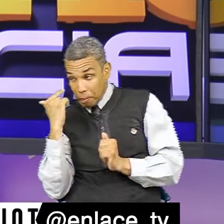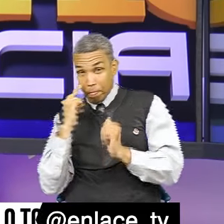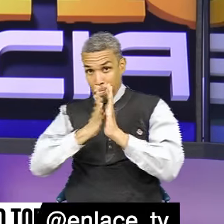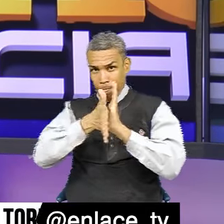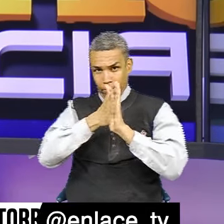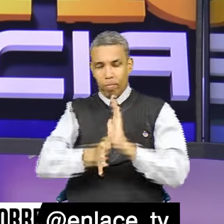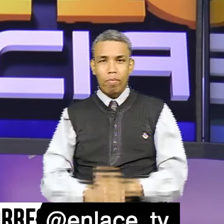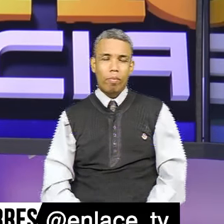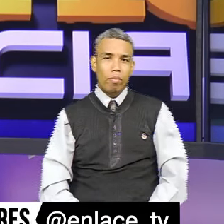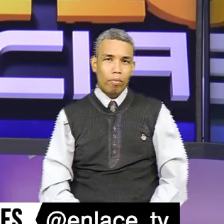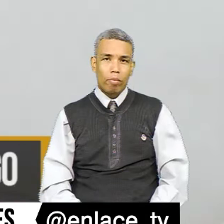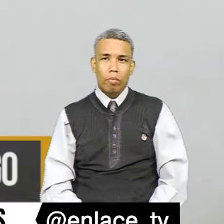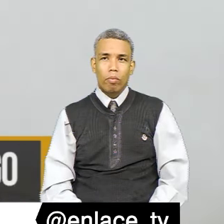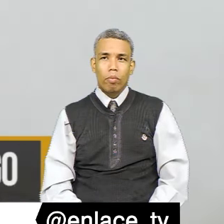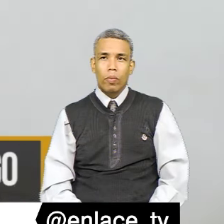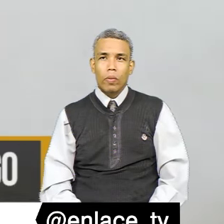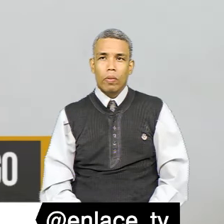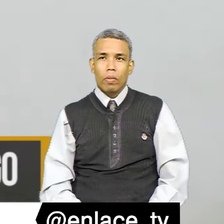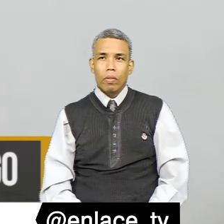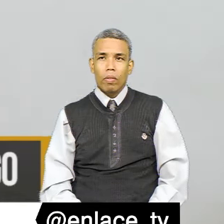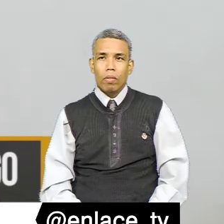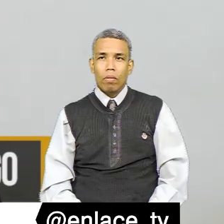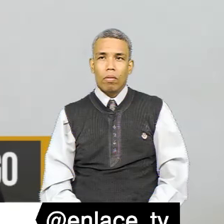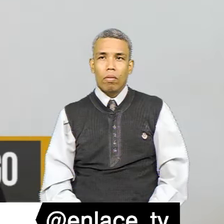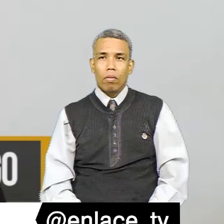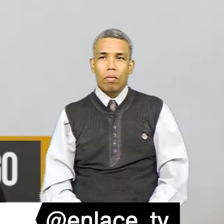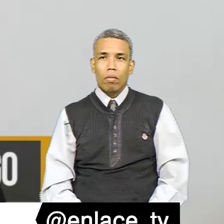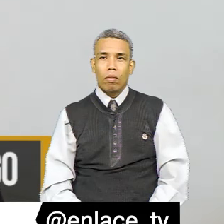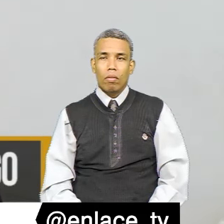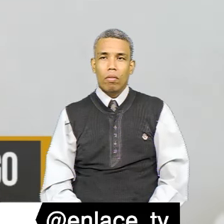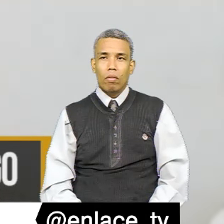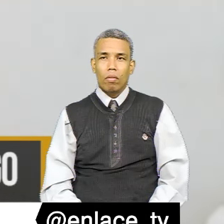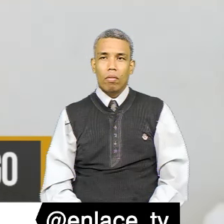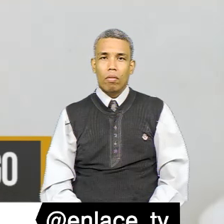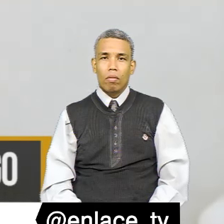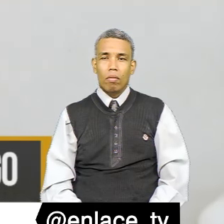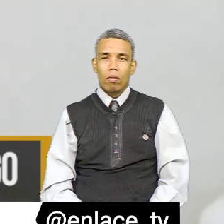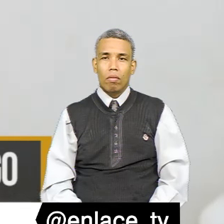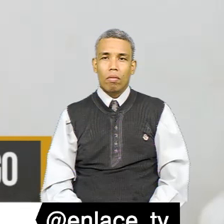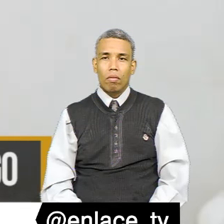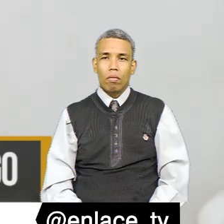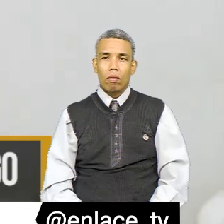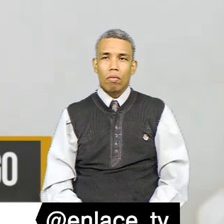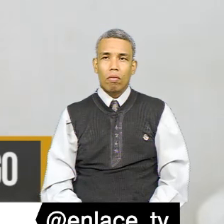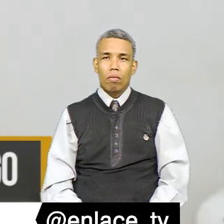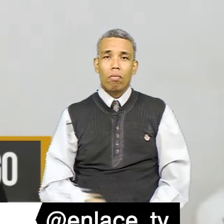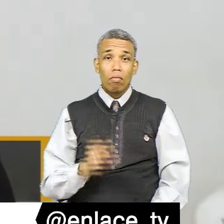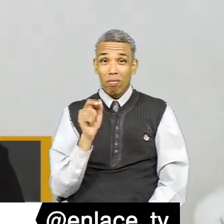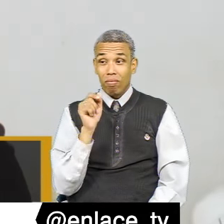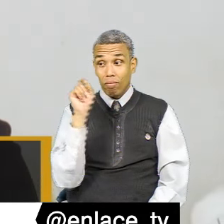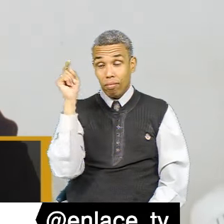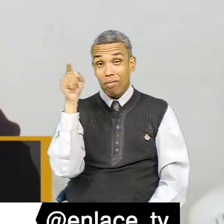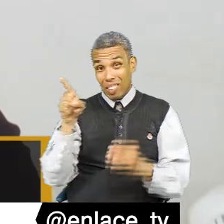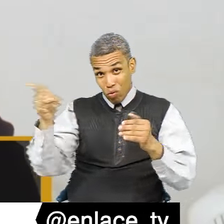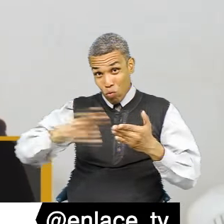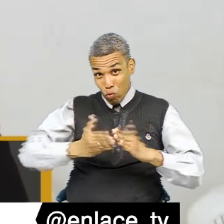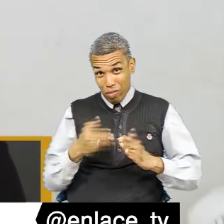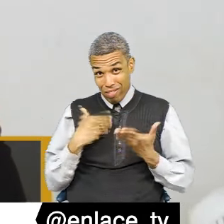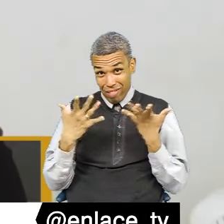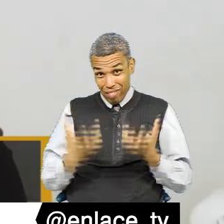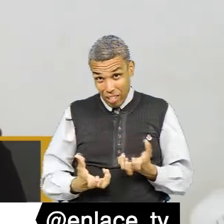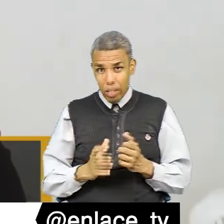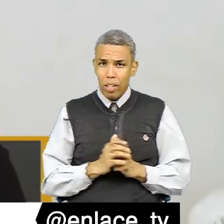comunidad. Ellos solicitan que se les den como dato o que se encuentre la figura para que ellos puedan de alguna